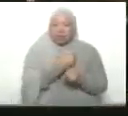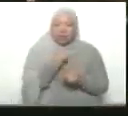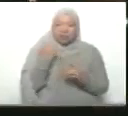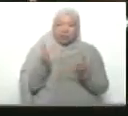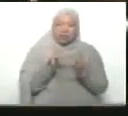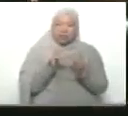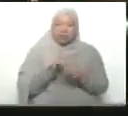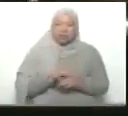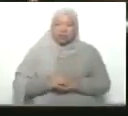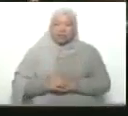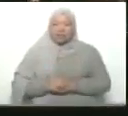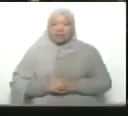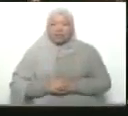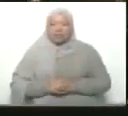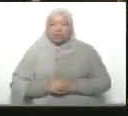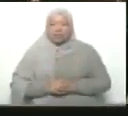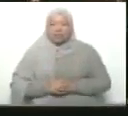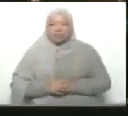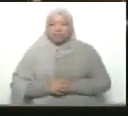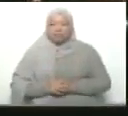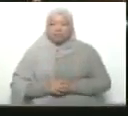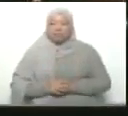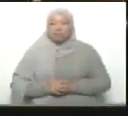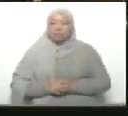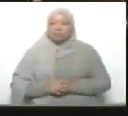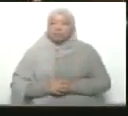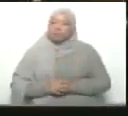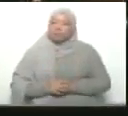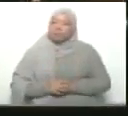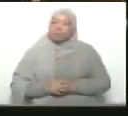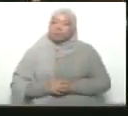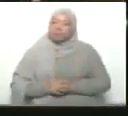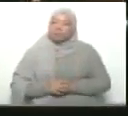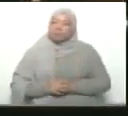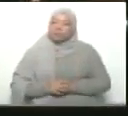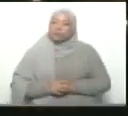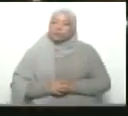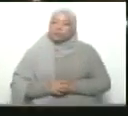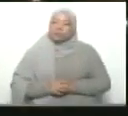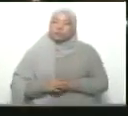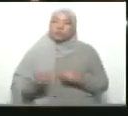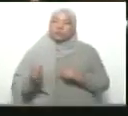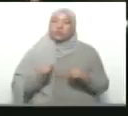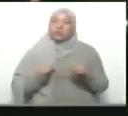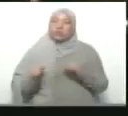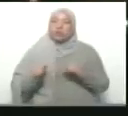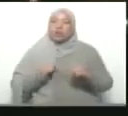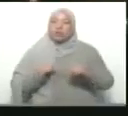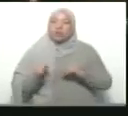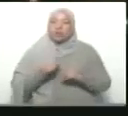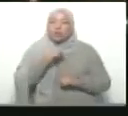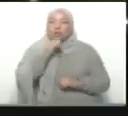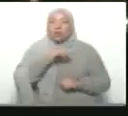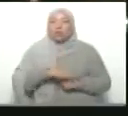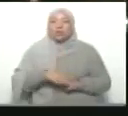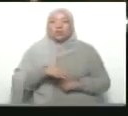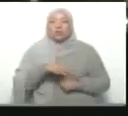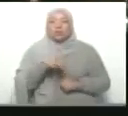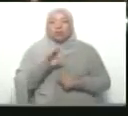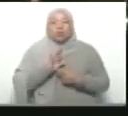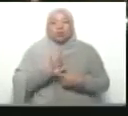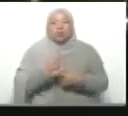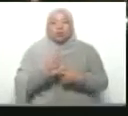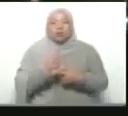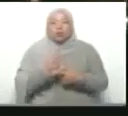conecto después. Mira, el movimiento tiene ya una historia, tiene una